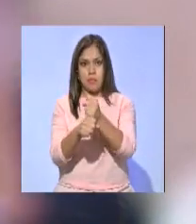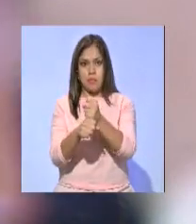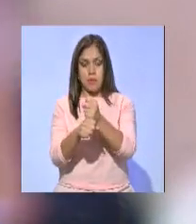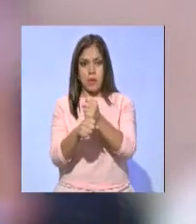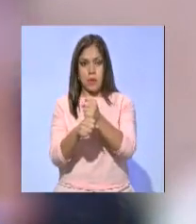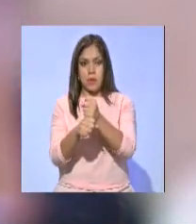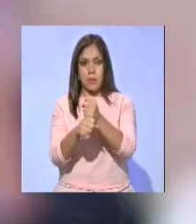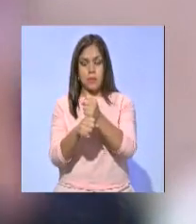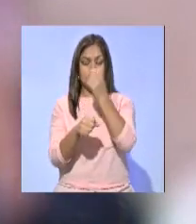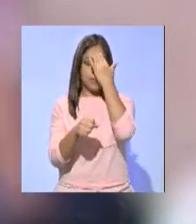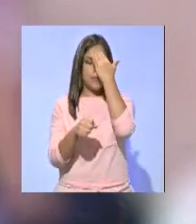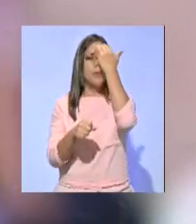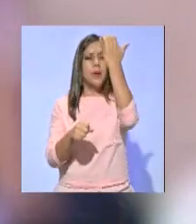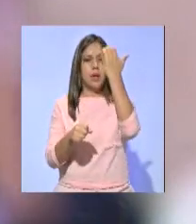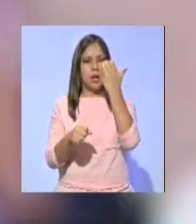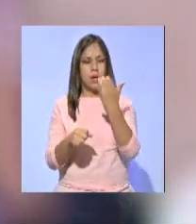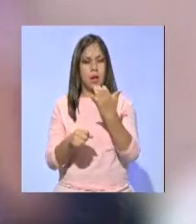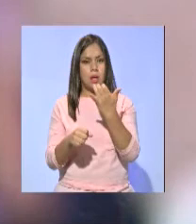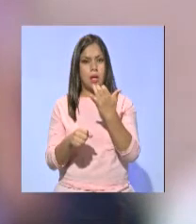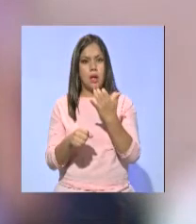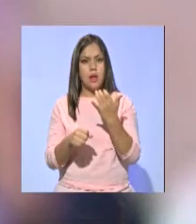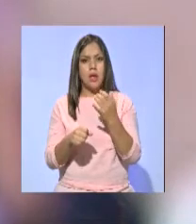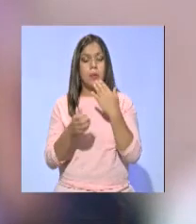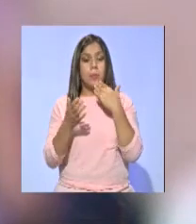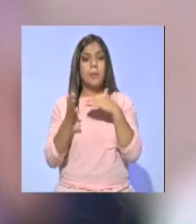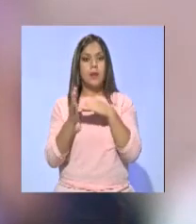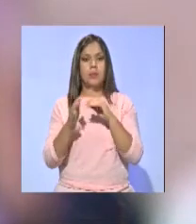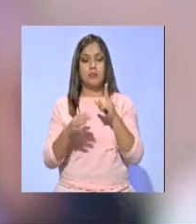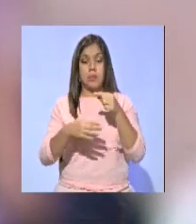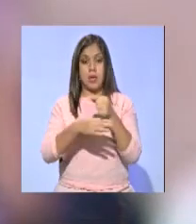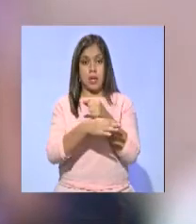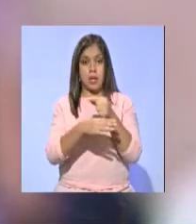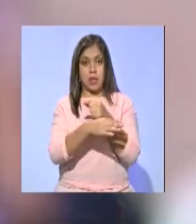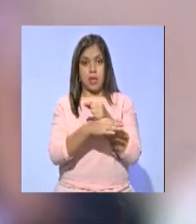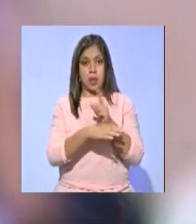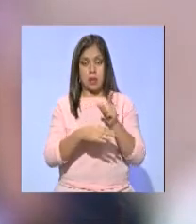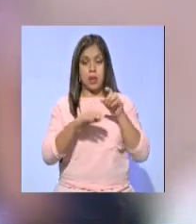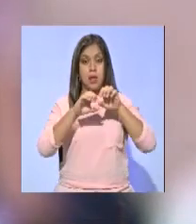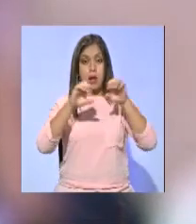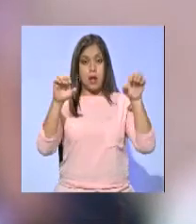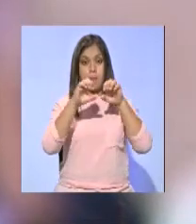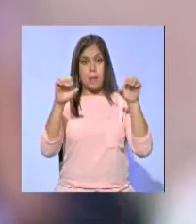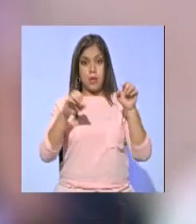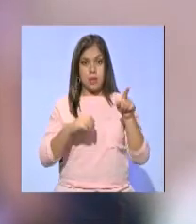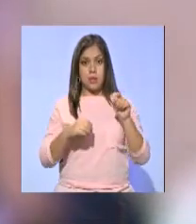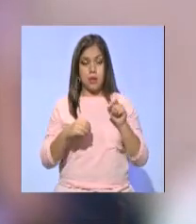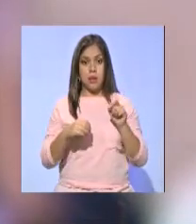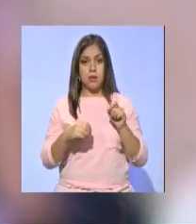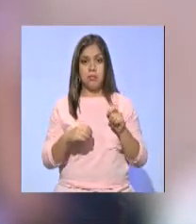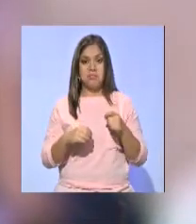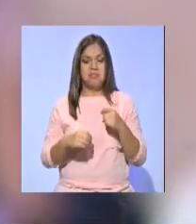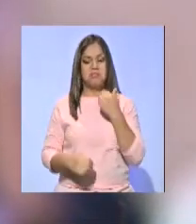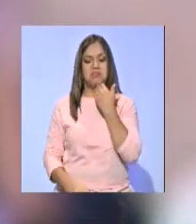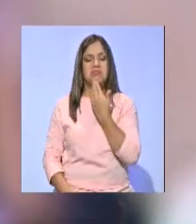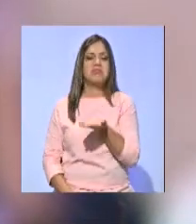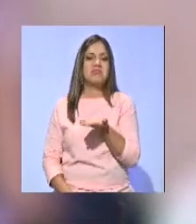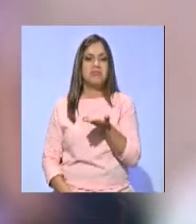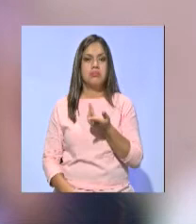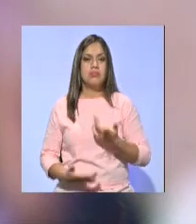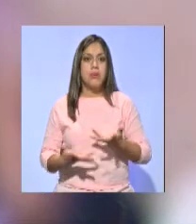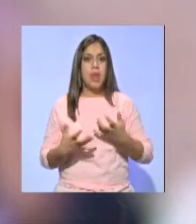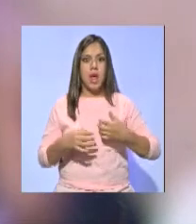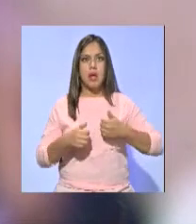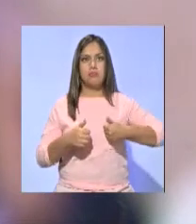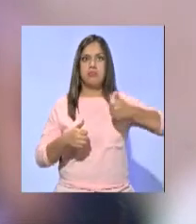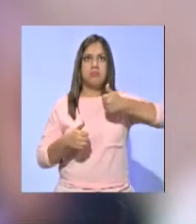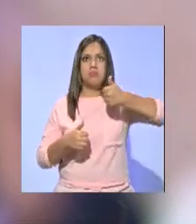acoso laboral, porque había una gerente en la empresa que no le importaba sus ansias de